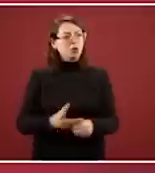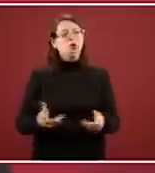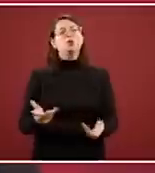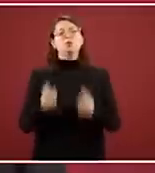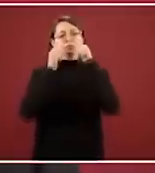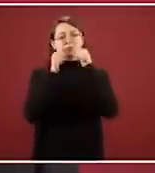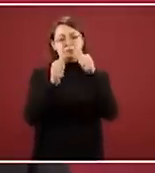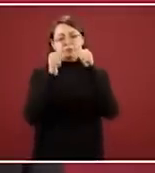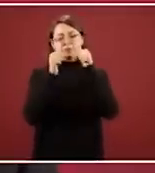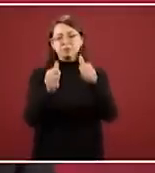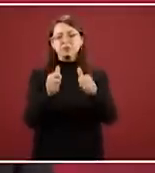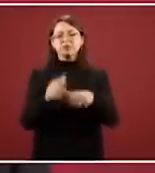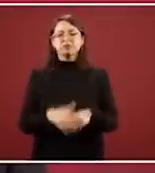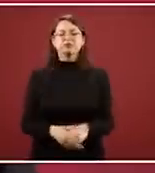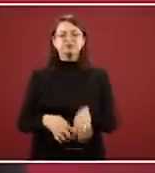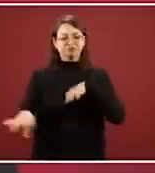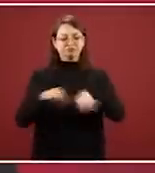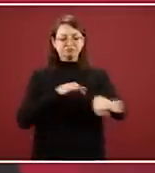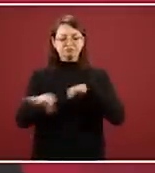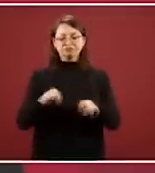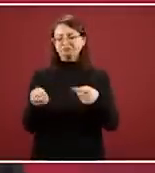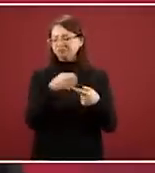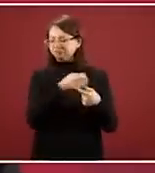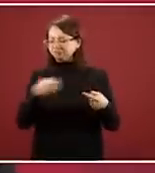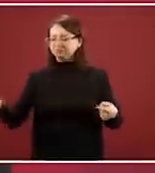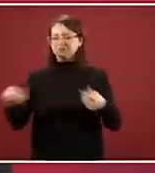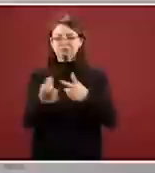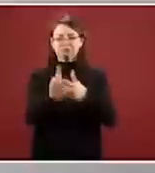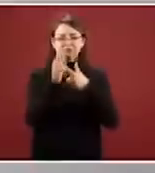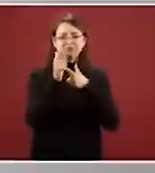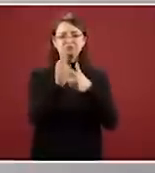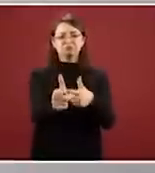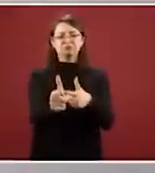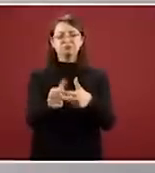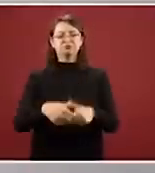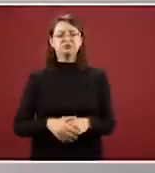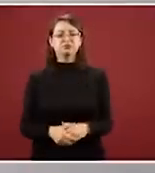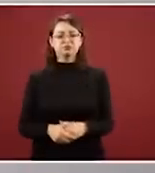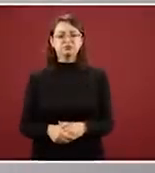Vamos a seguir trabajando de manera organizada y no vamos a permitir